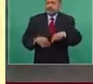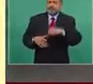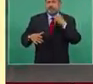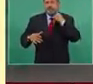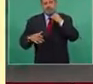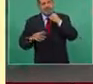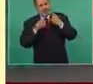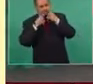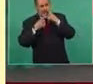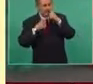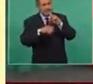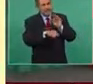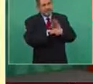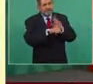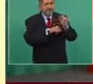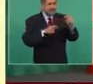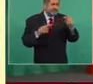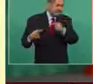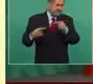imagínense,